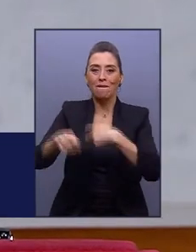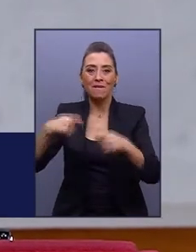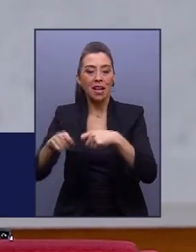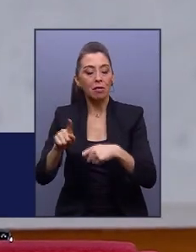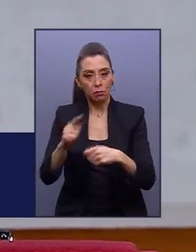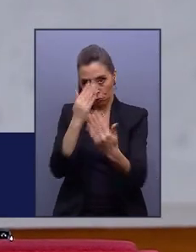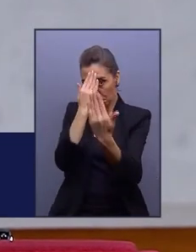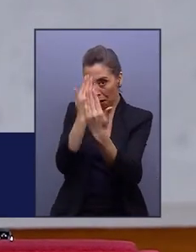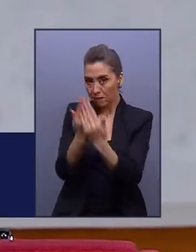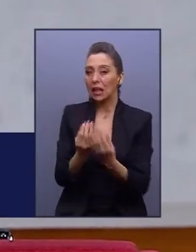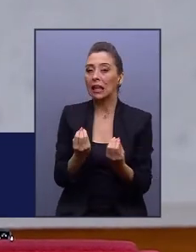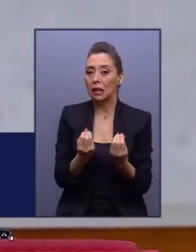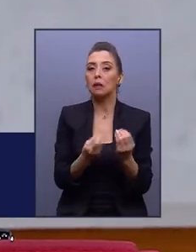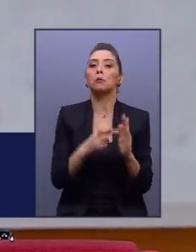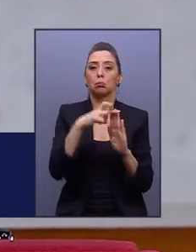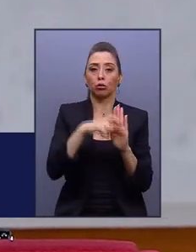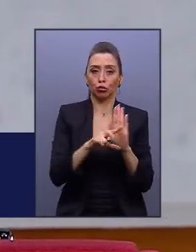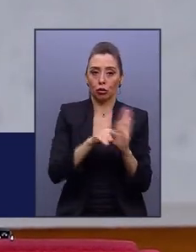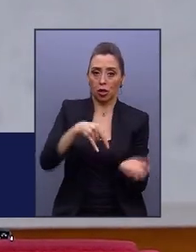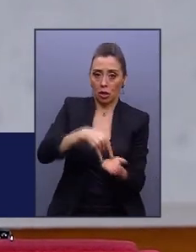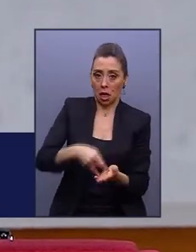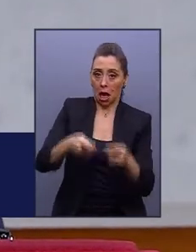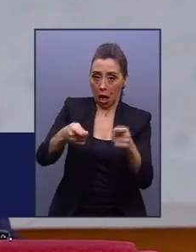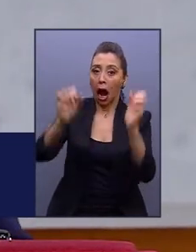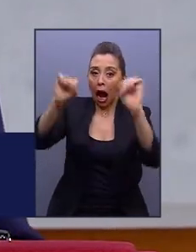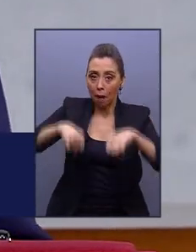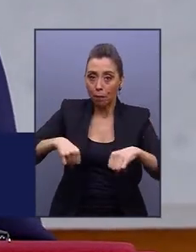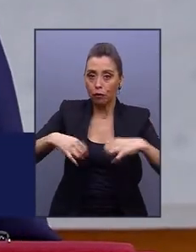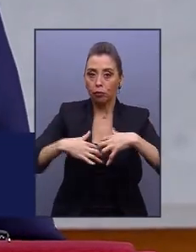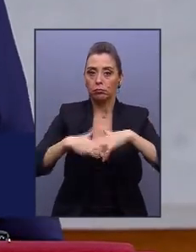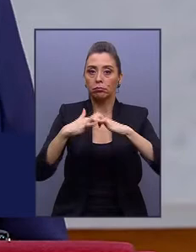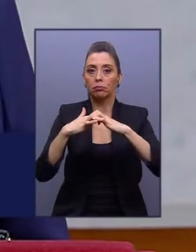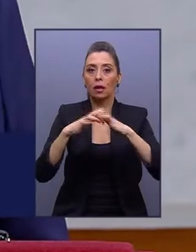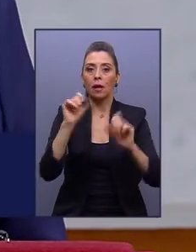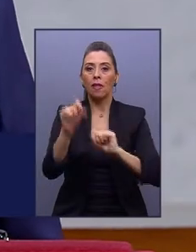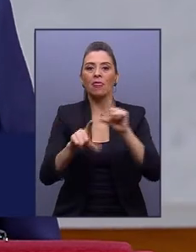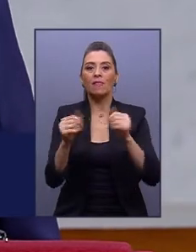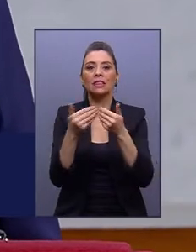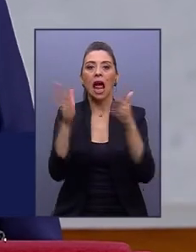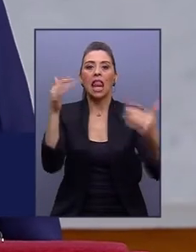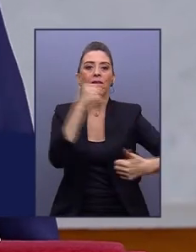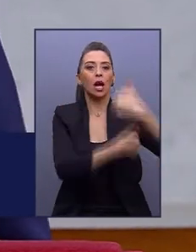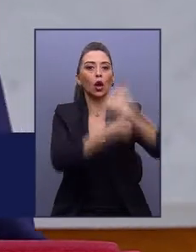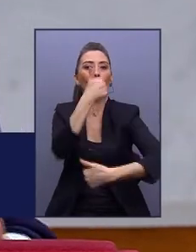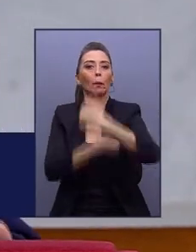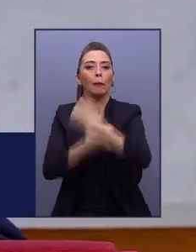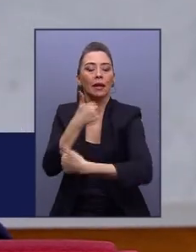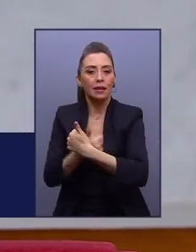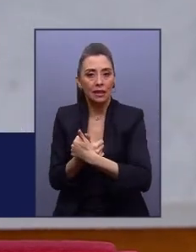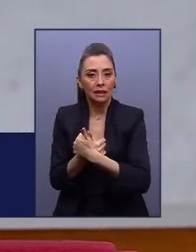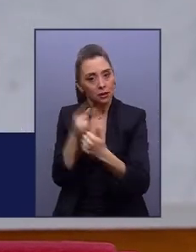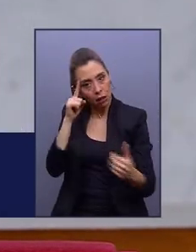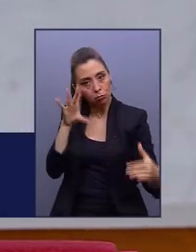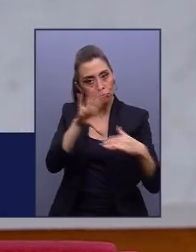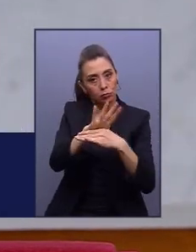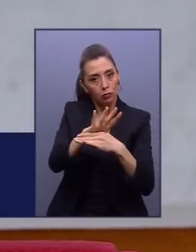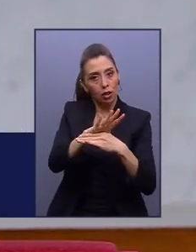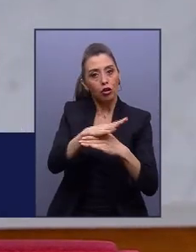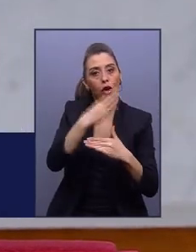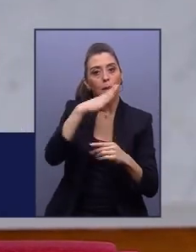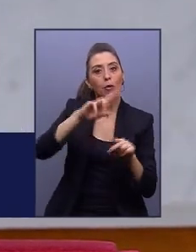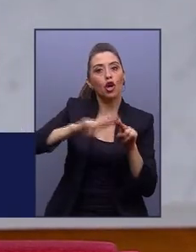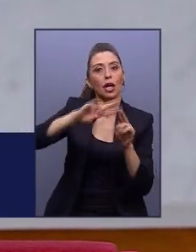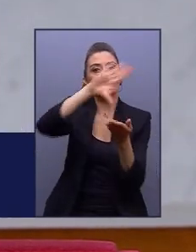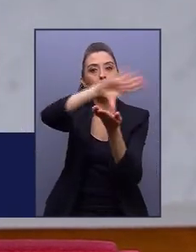hacerle frente, presentamos y aprobamos la ley que fortalece el sistema de defensa de la libre competencia en línea con las mejores prácticas